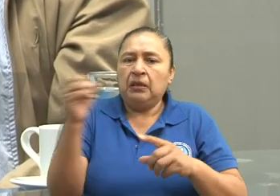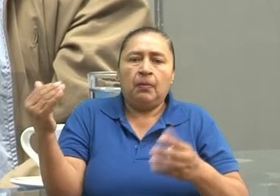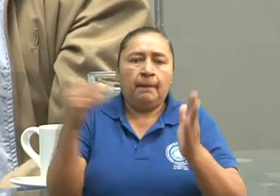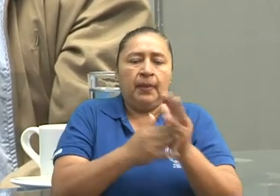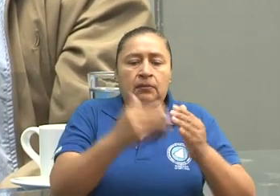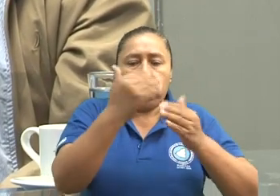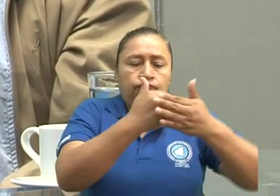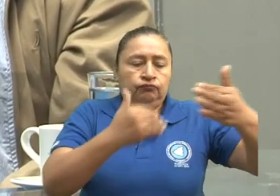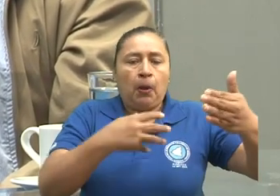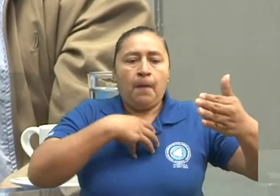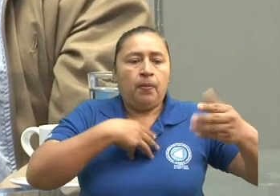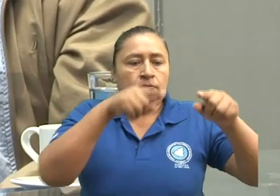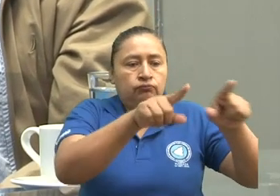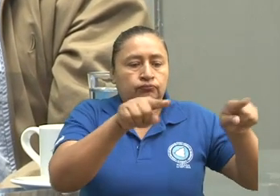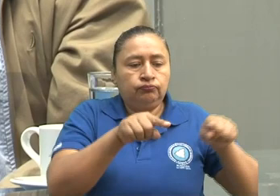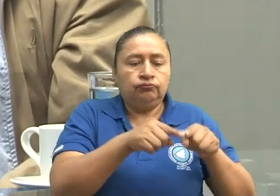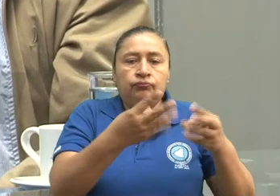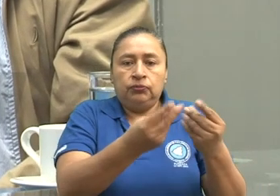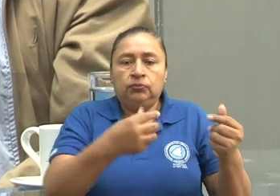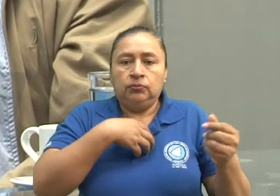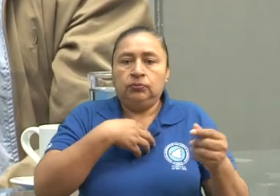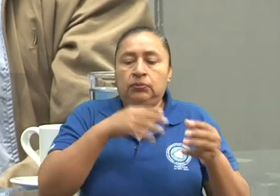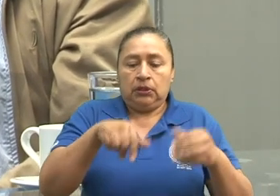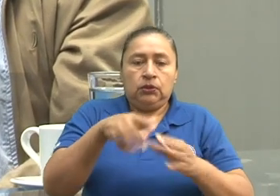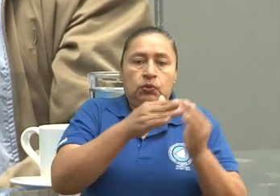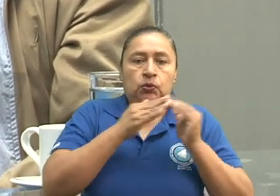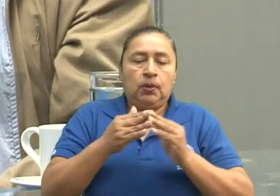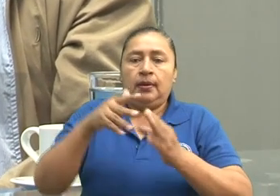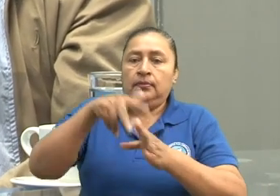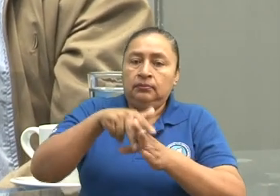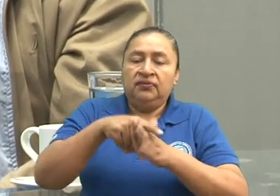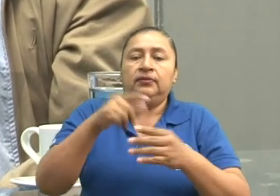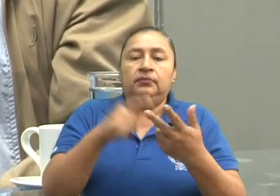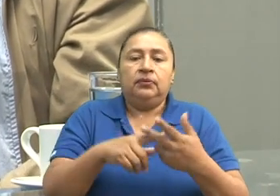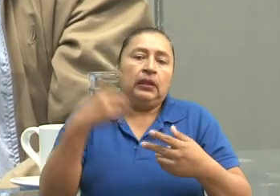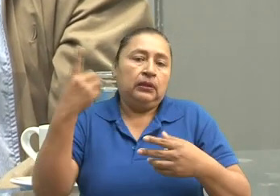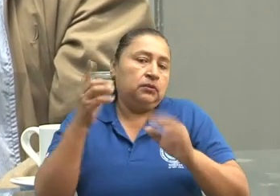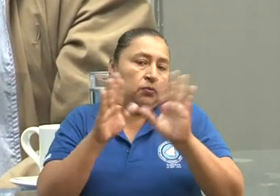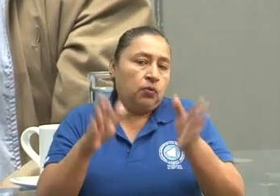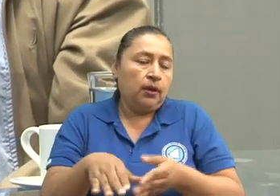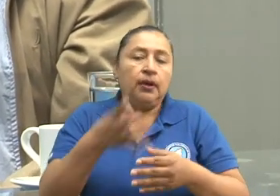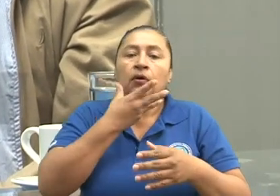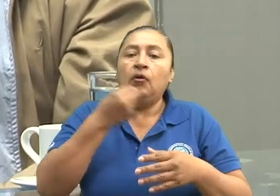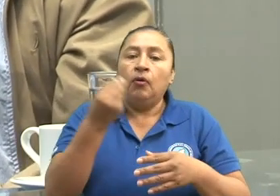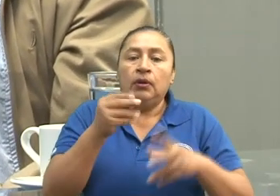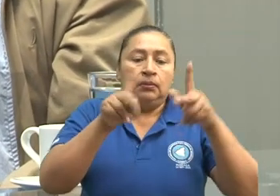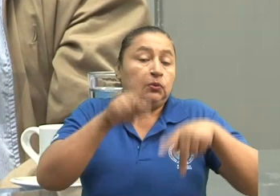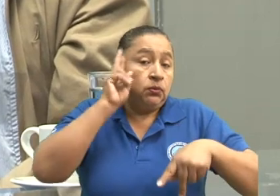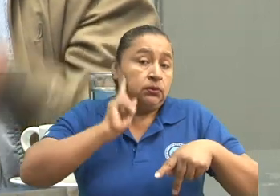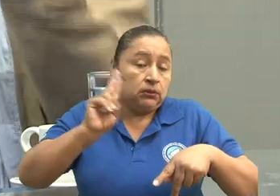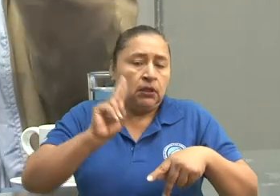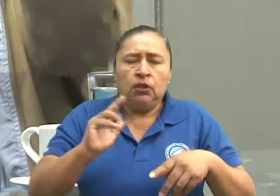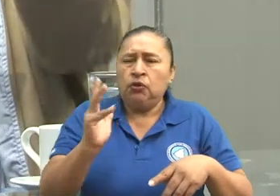de propiedad en el campo y la ciudad en Nicaragua. Los derechos de las mujeres, los derechos de los jóvenes, los derechos de los universitarios, todos